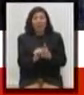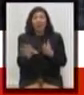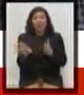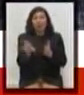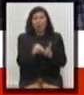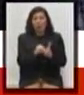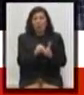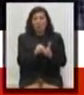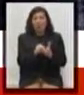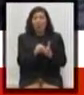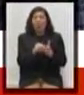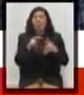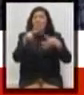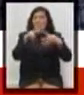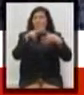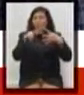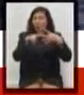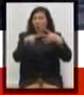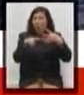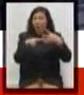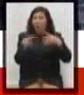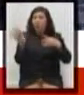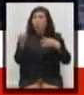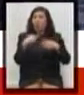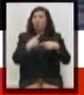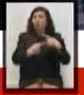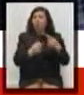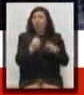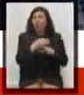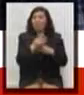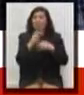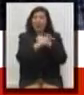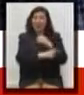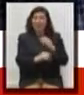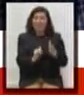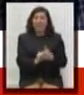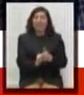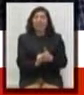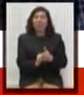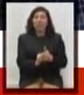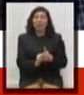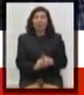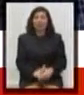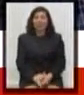copian vocabularios y modas de otros países?